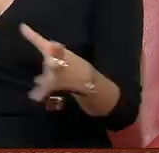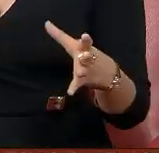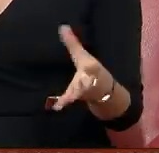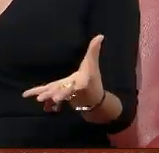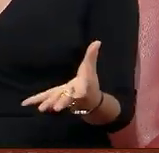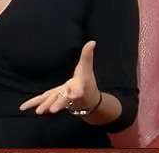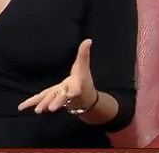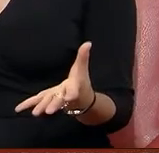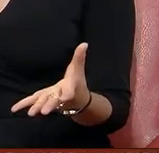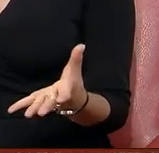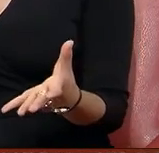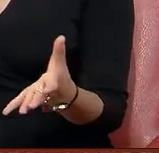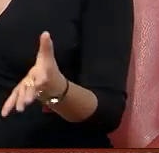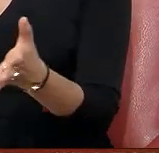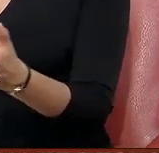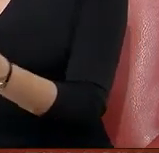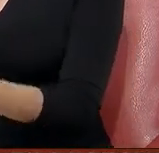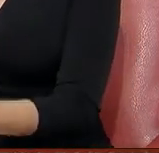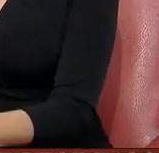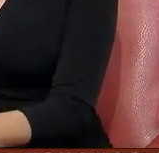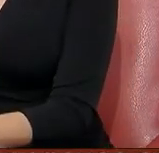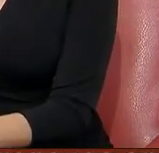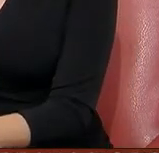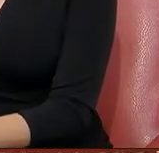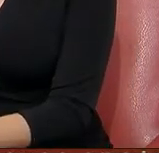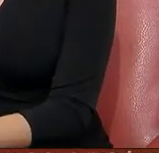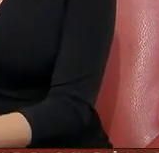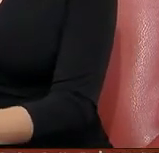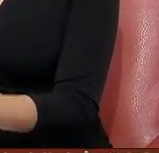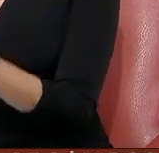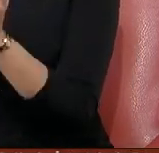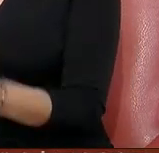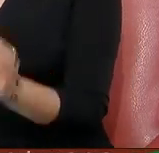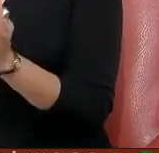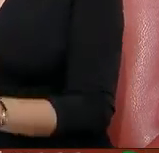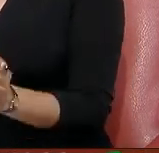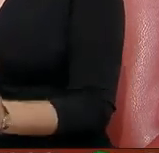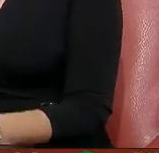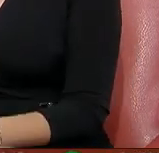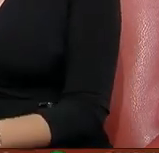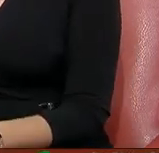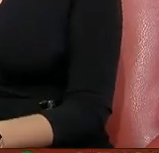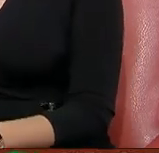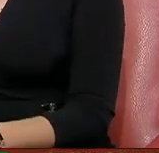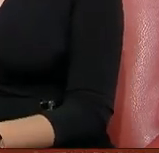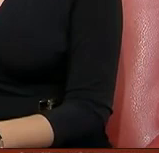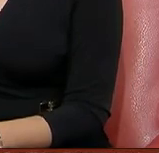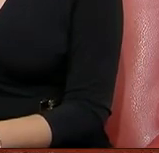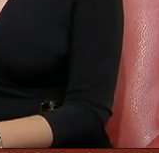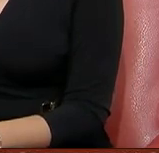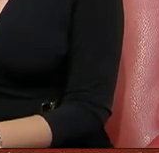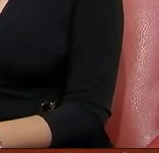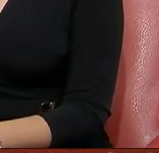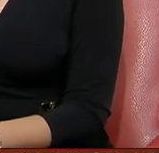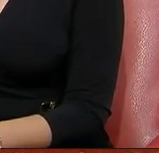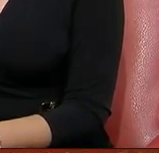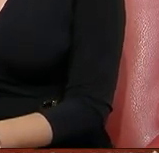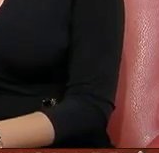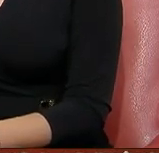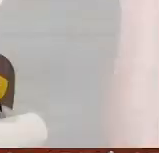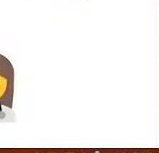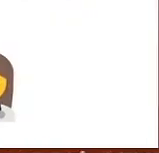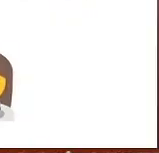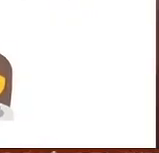bueno, seguramente muchos desconocen que ayer 17 de julio se cumplieron 14 años ya de que el mundo celebrara el